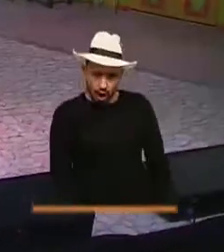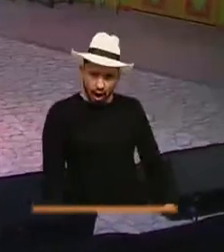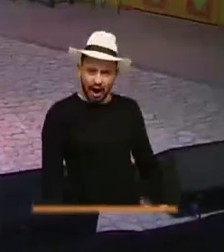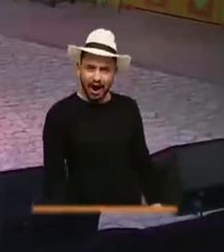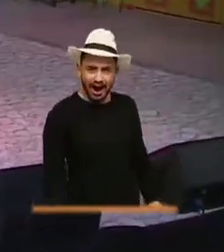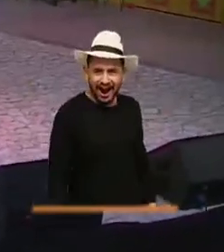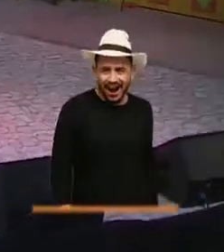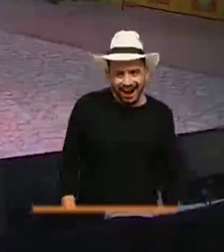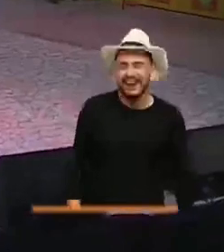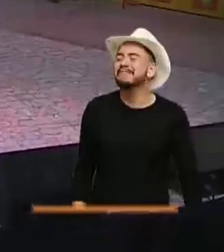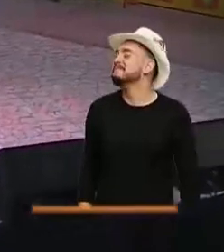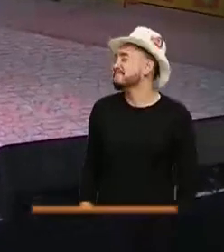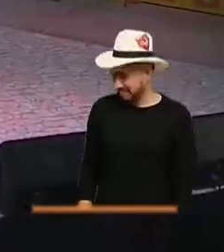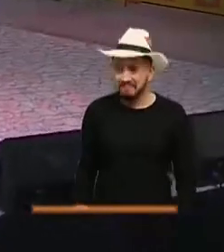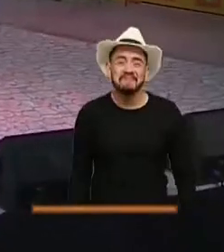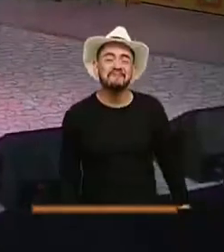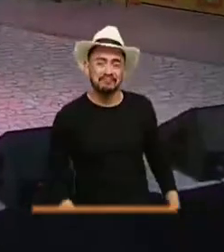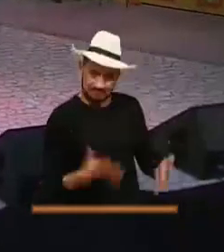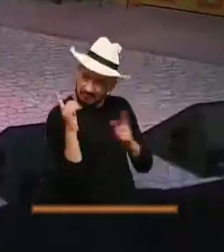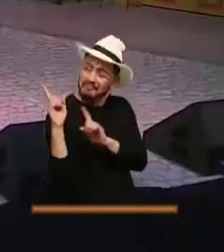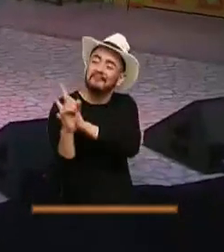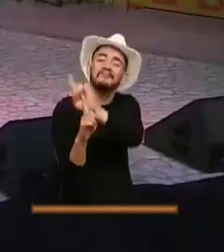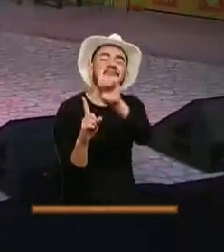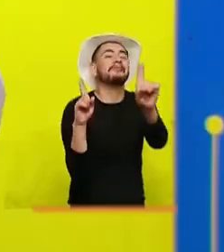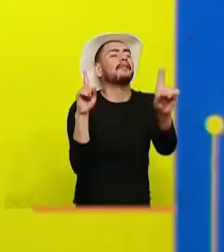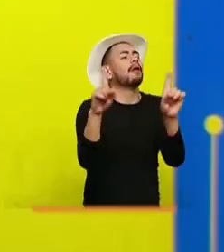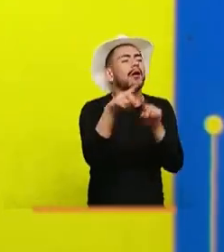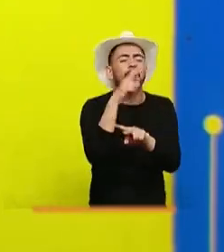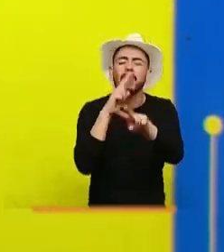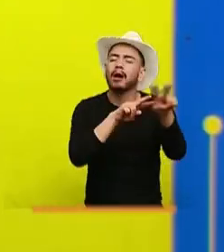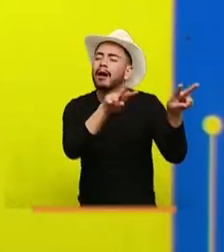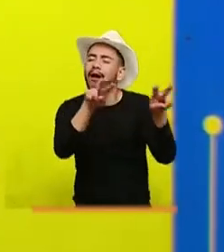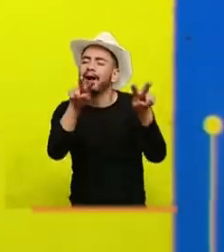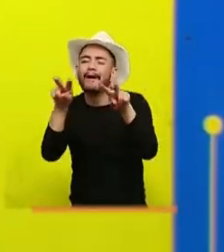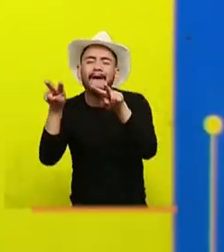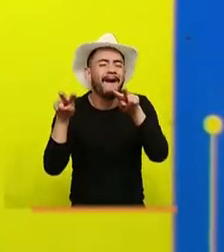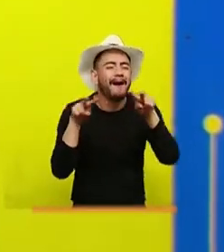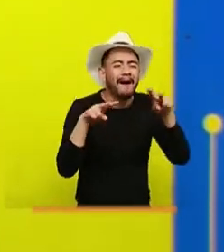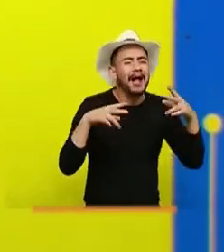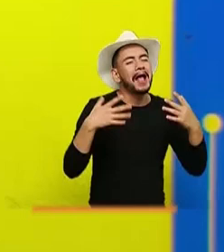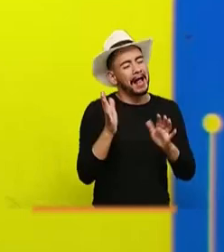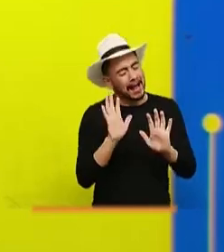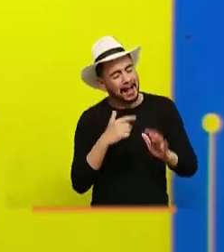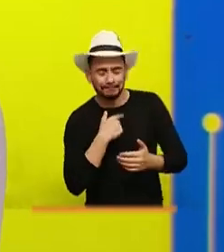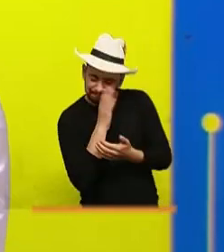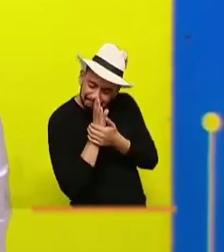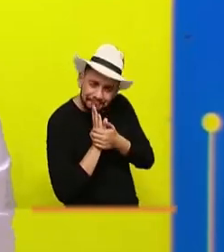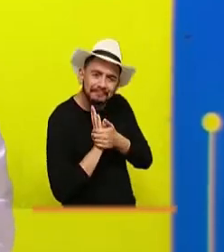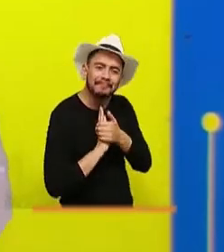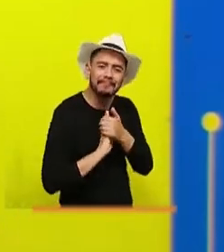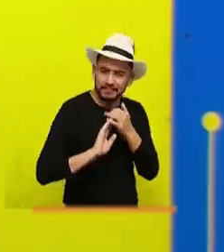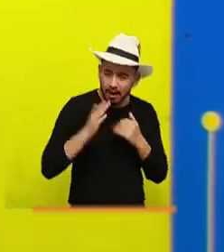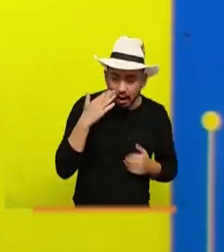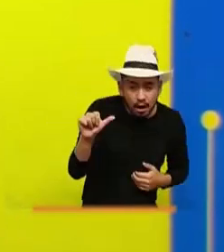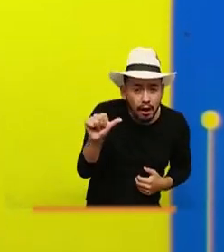Que han pasado por ahí, porque es humilde y sencillo. Ellas no van